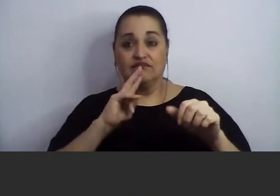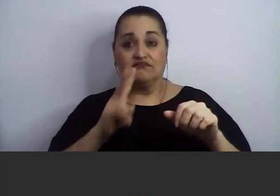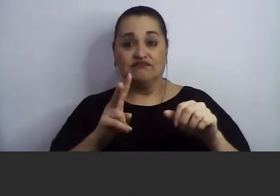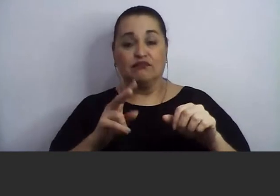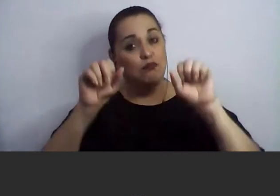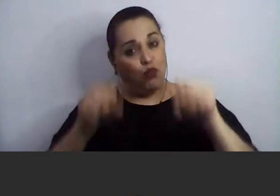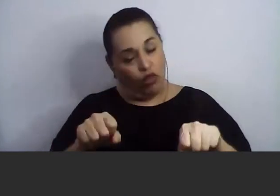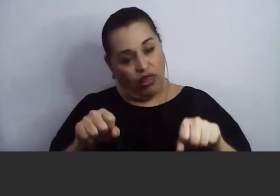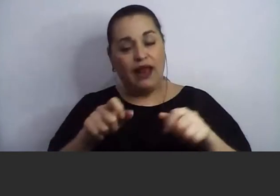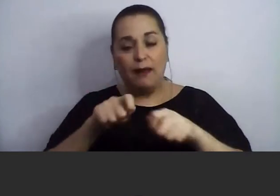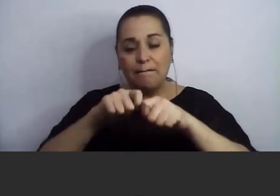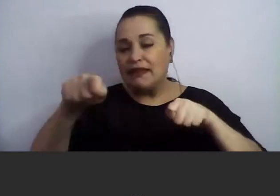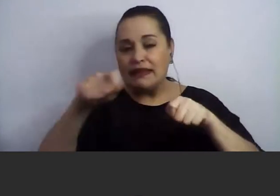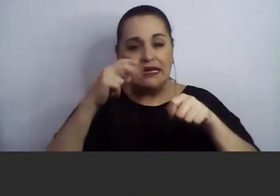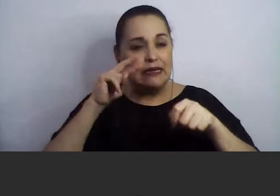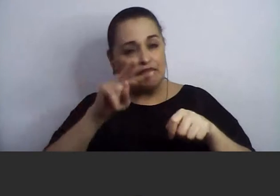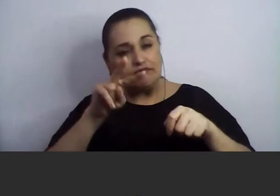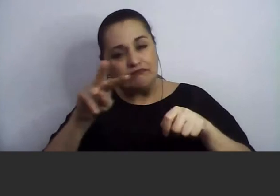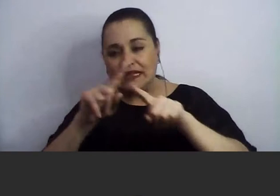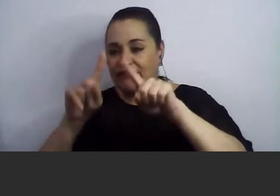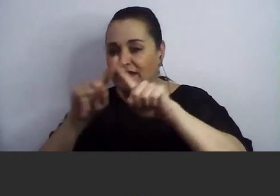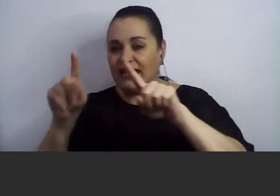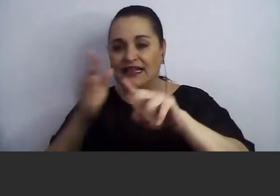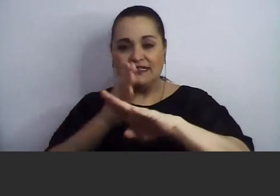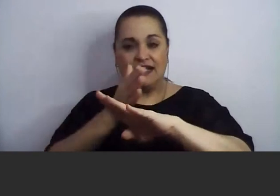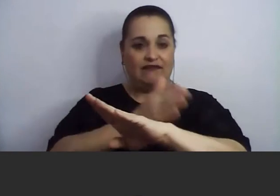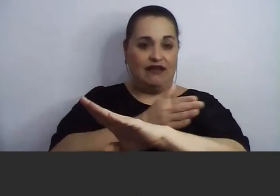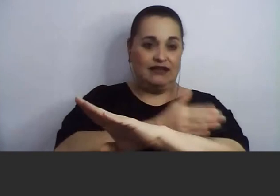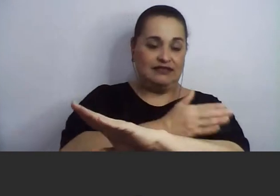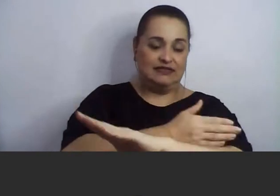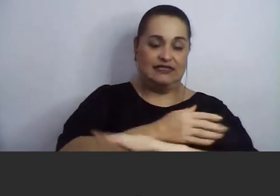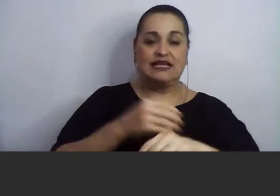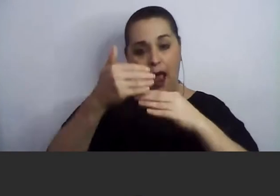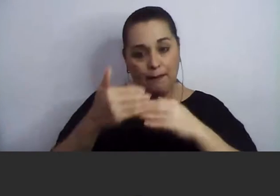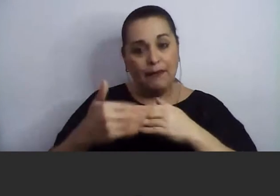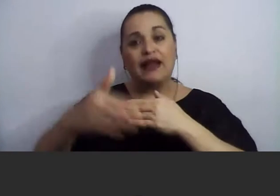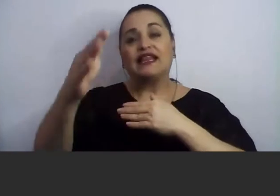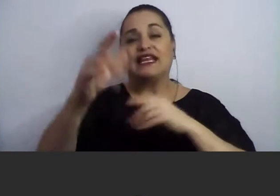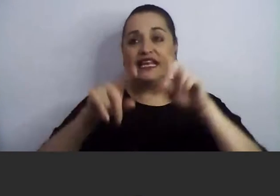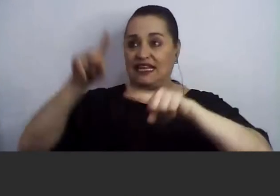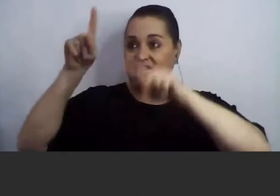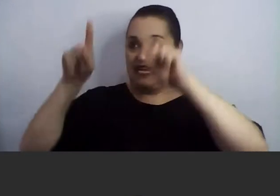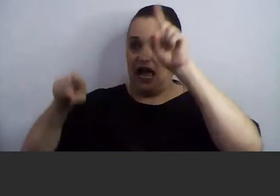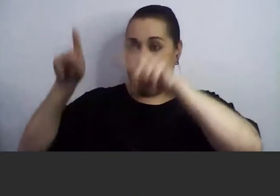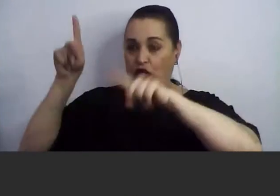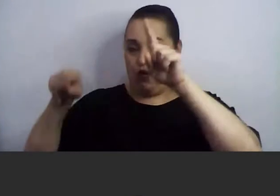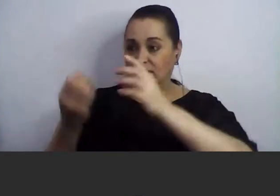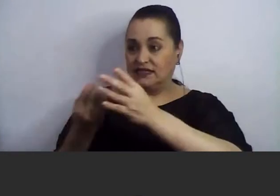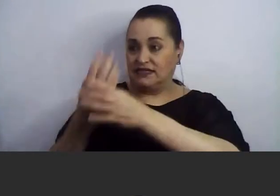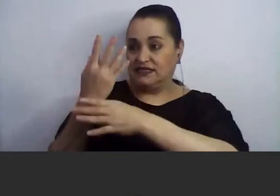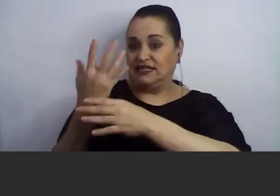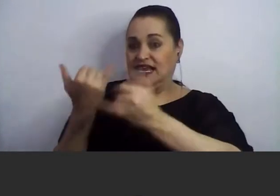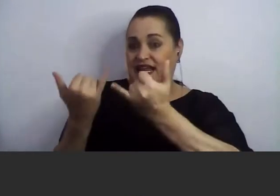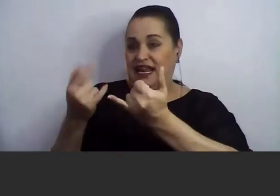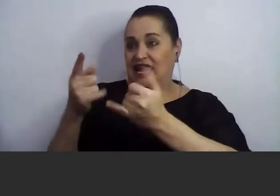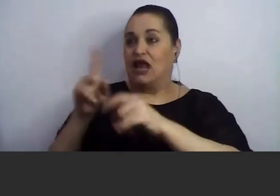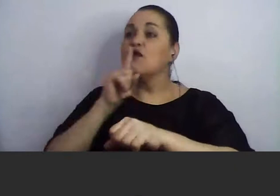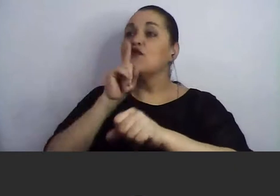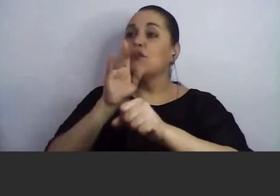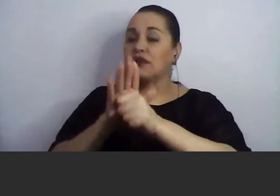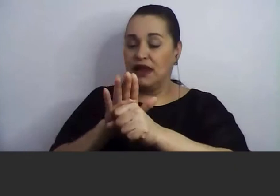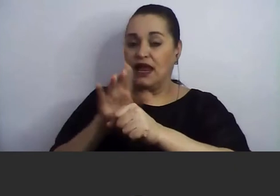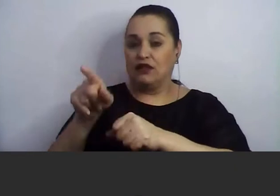poder medir los diferentes avances a partir de los indicadores que se hayan generado en el cumplimiento